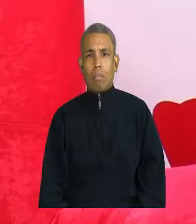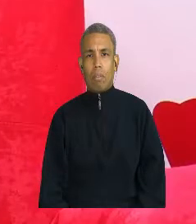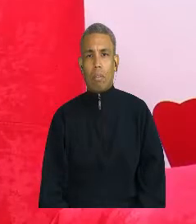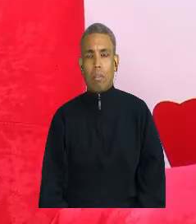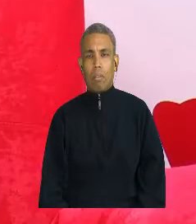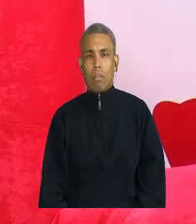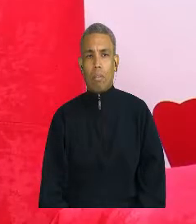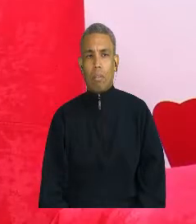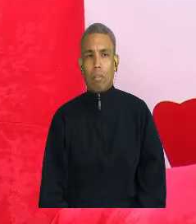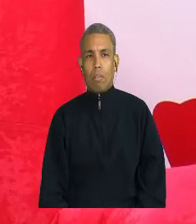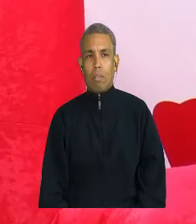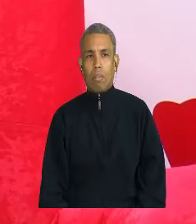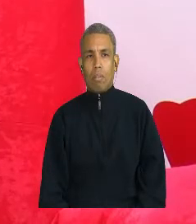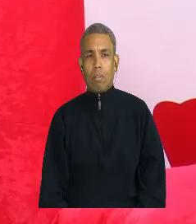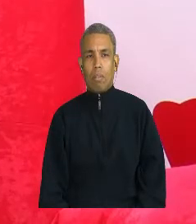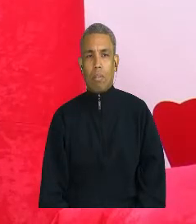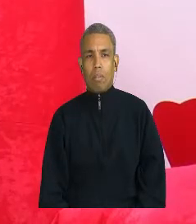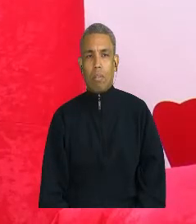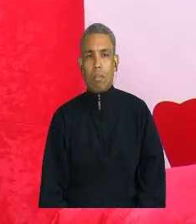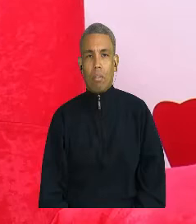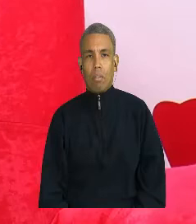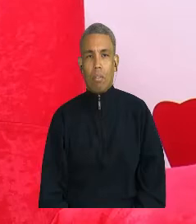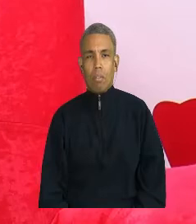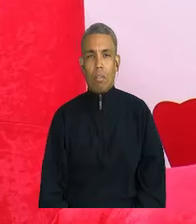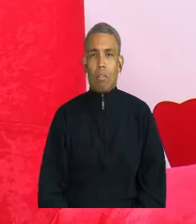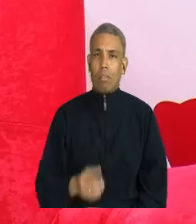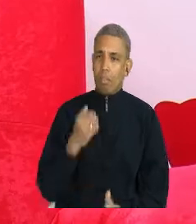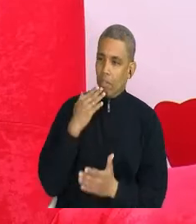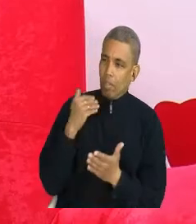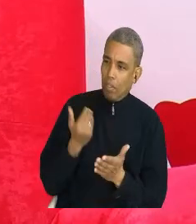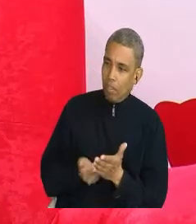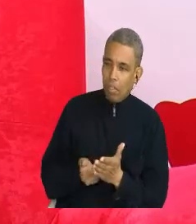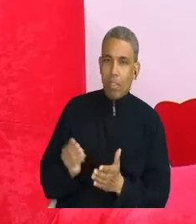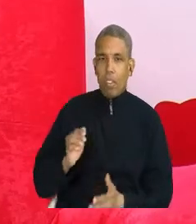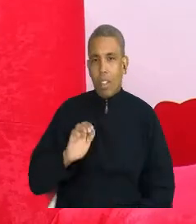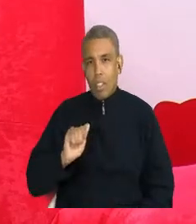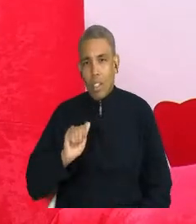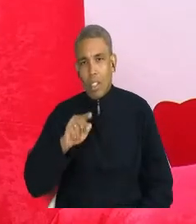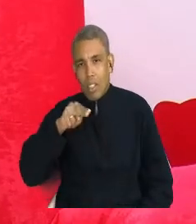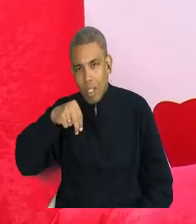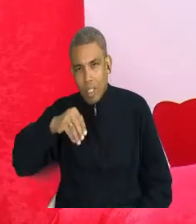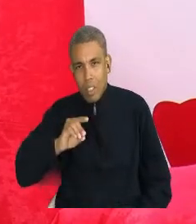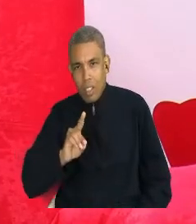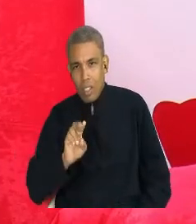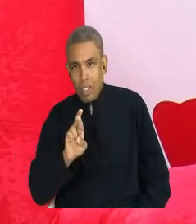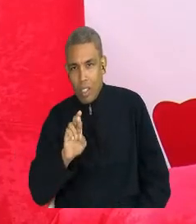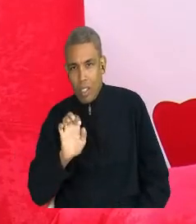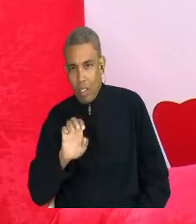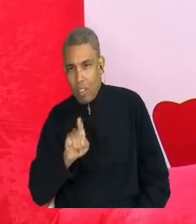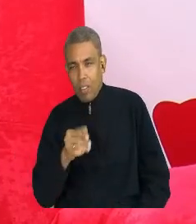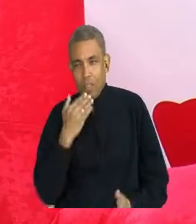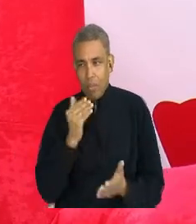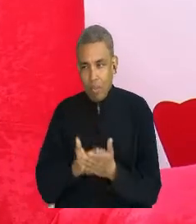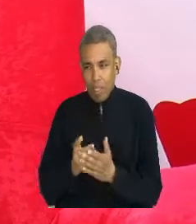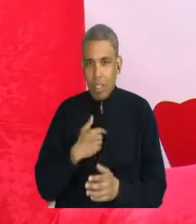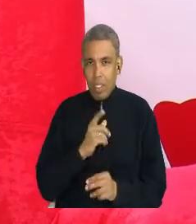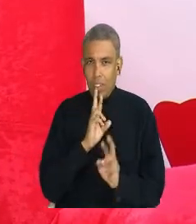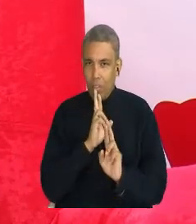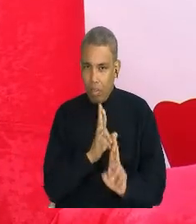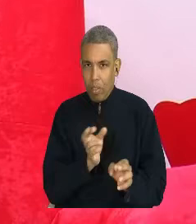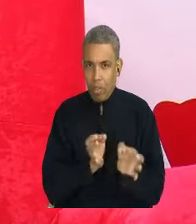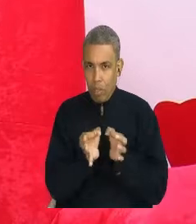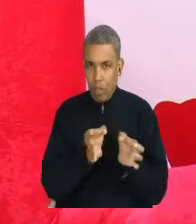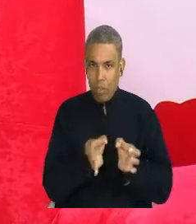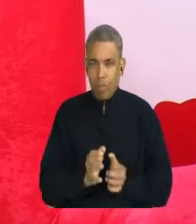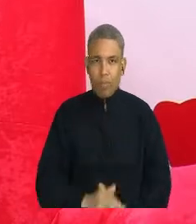Bueno, muchísimas gracias a nuestro entrenador y nuestro experto en acondicionamiento físico, Andrés Urán, por estar disponible para responder las preguntas de nuestros